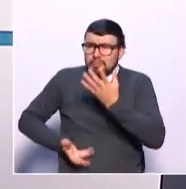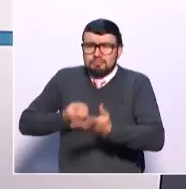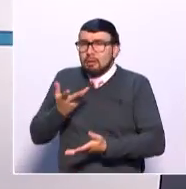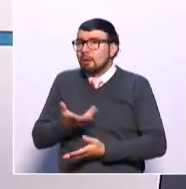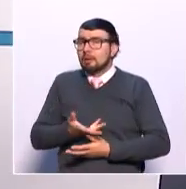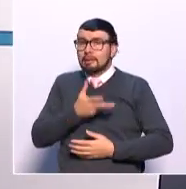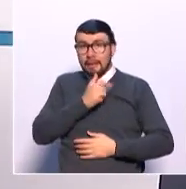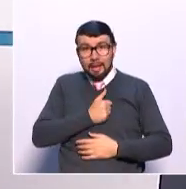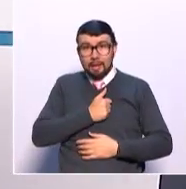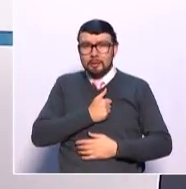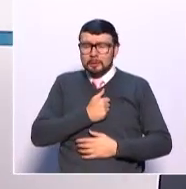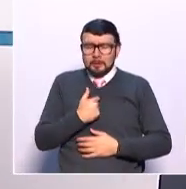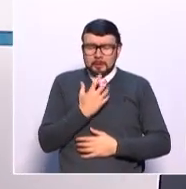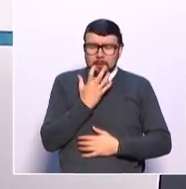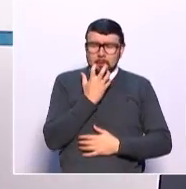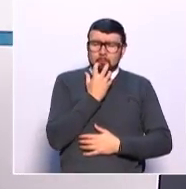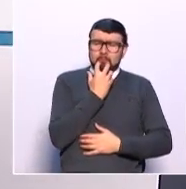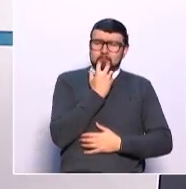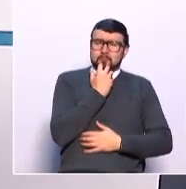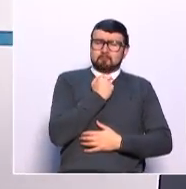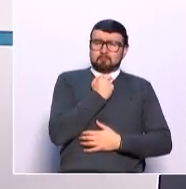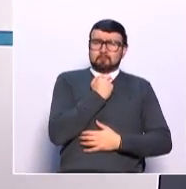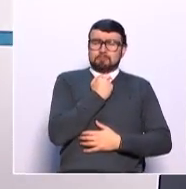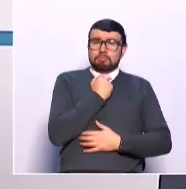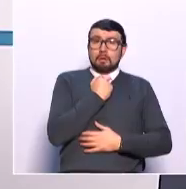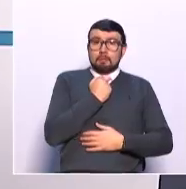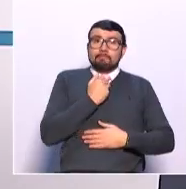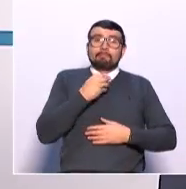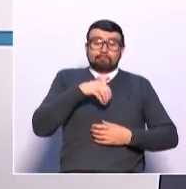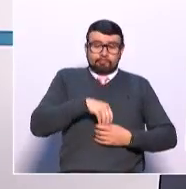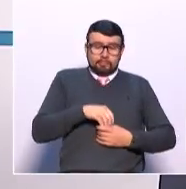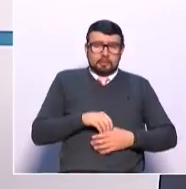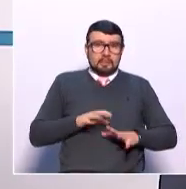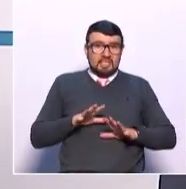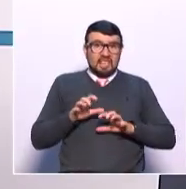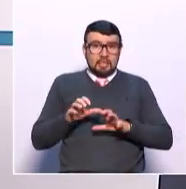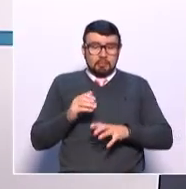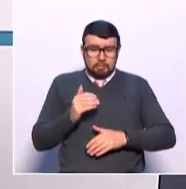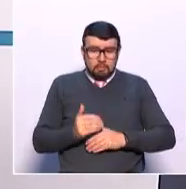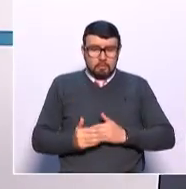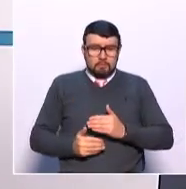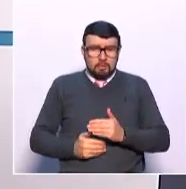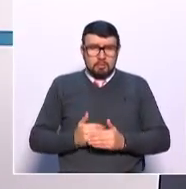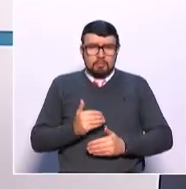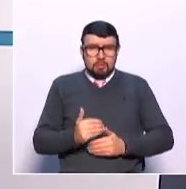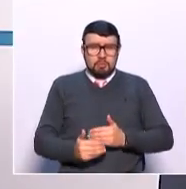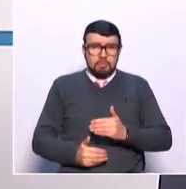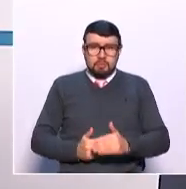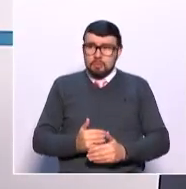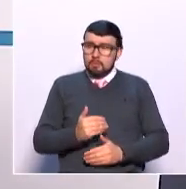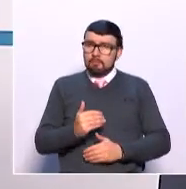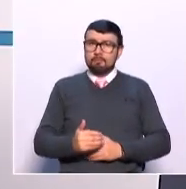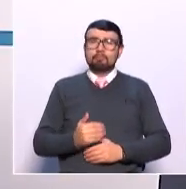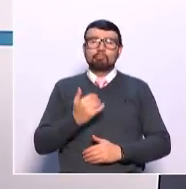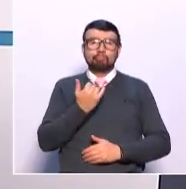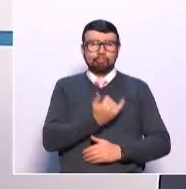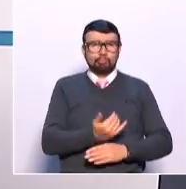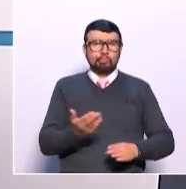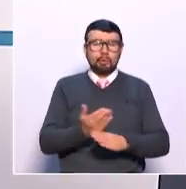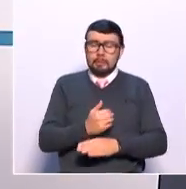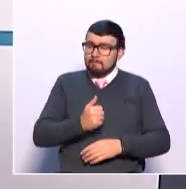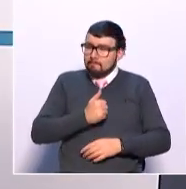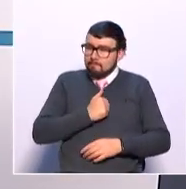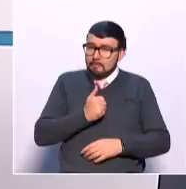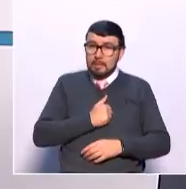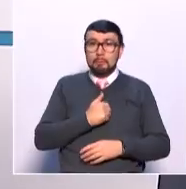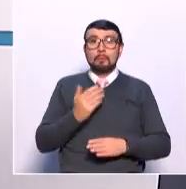expresar esas situaciones emocionales muy profundas llevan a la persona que se envenene a que se envenene ella misma